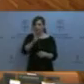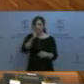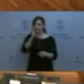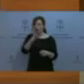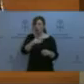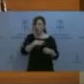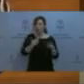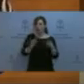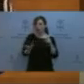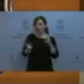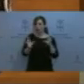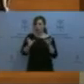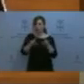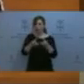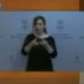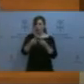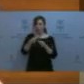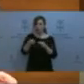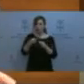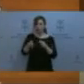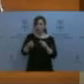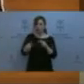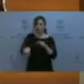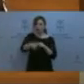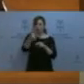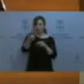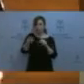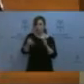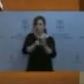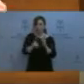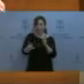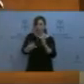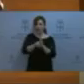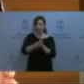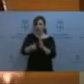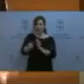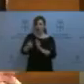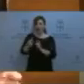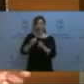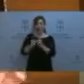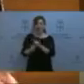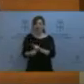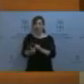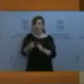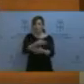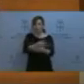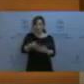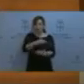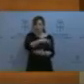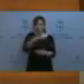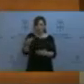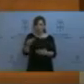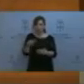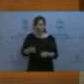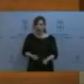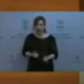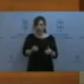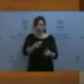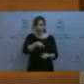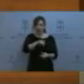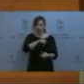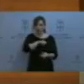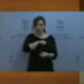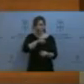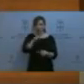altera su grupo parlamentario la aprobación de un decreto ley que nos va a costar millones de euros a los españoles. Lo mismo niega a